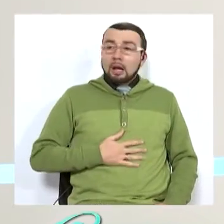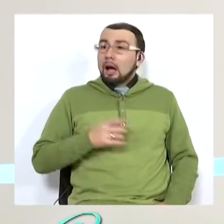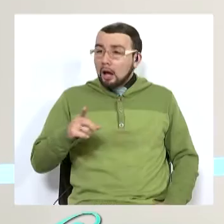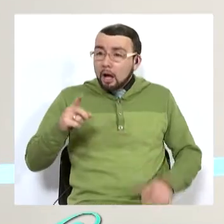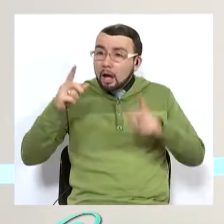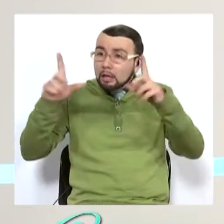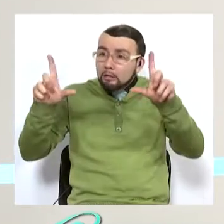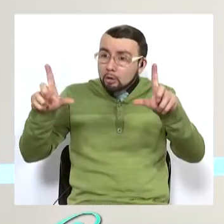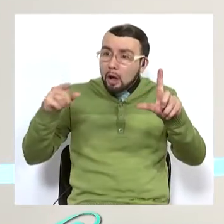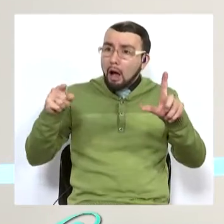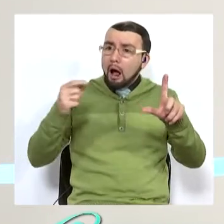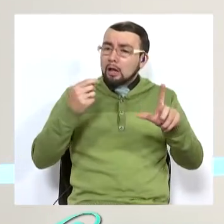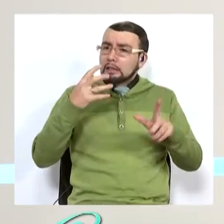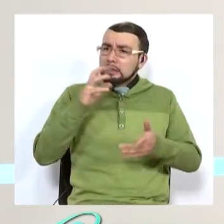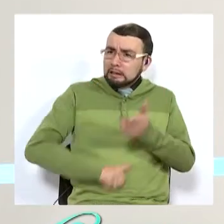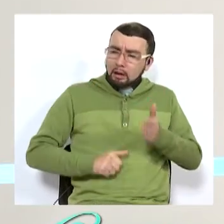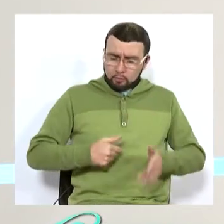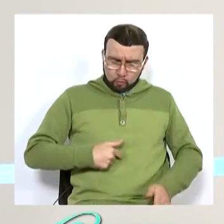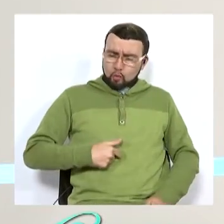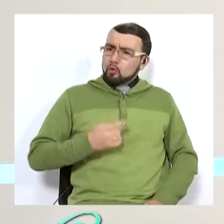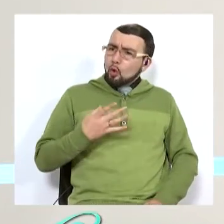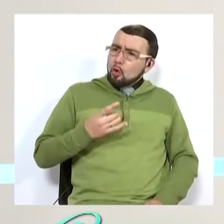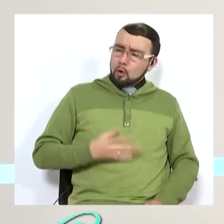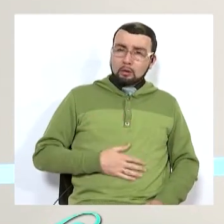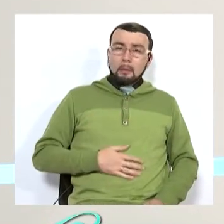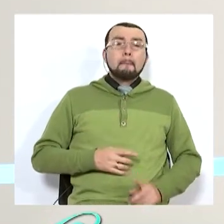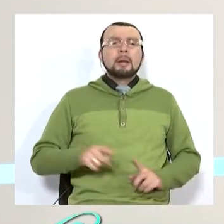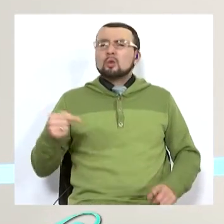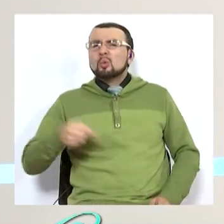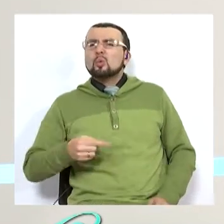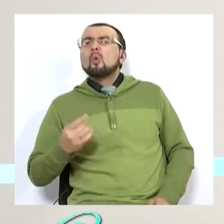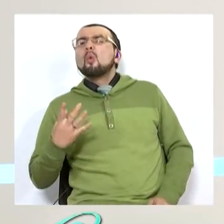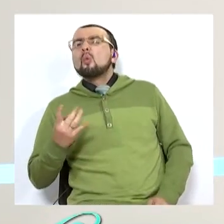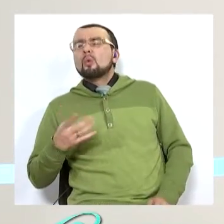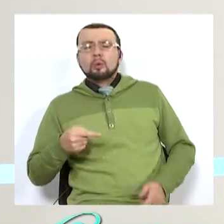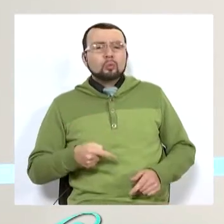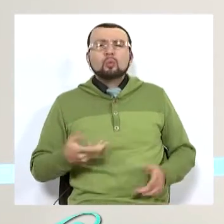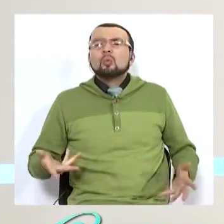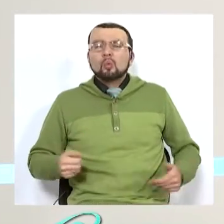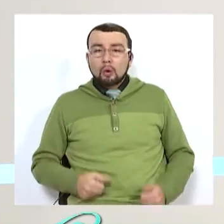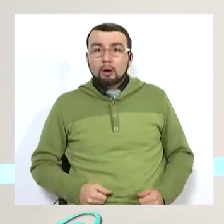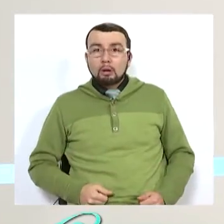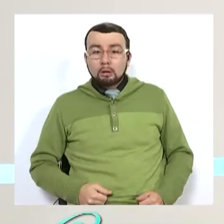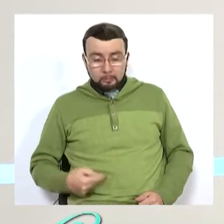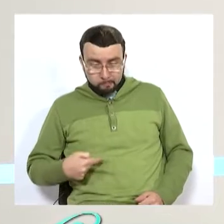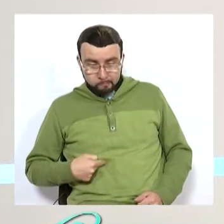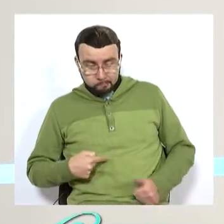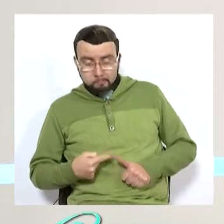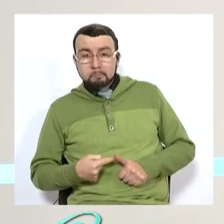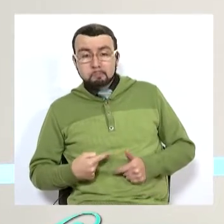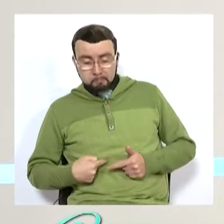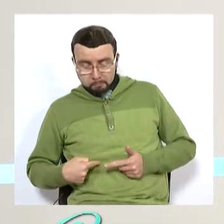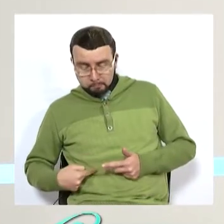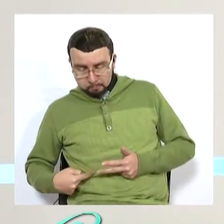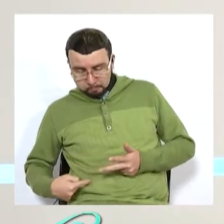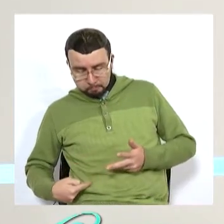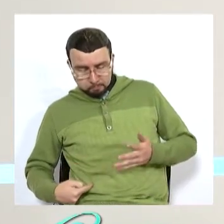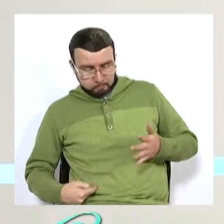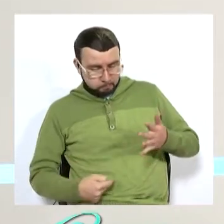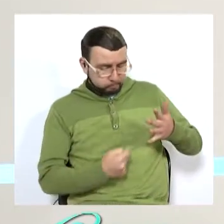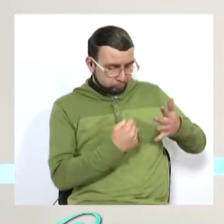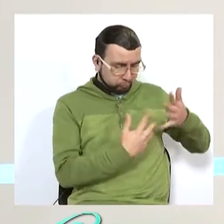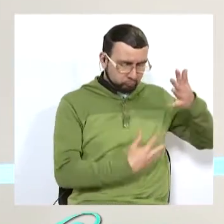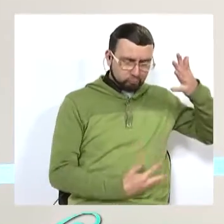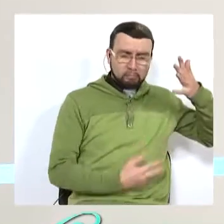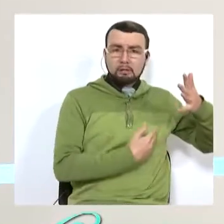publicidad que quitaba el dolor de abdomen. ¿Cuál dolor de abdomen? Porque es que aquí tenemos que ir a otro tipo de